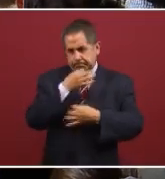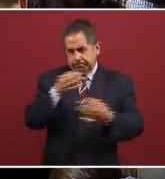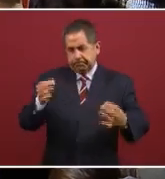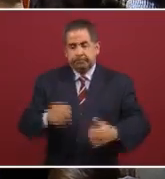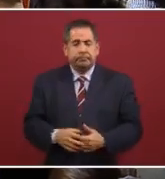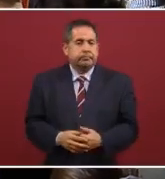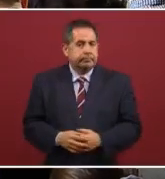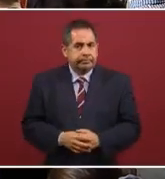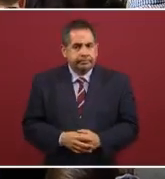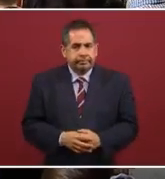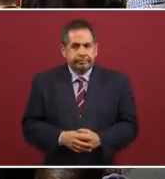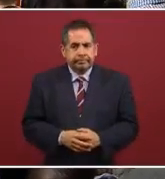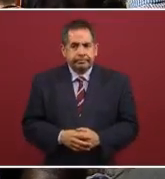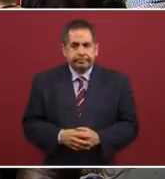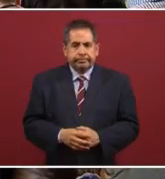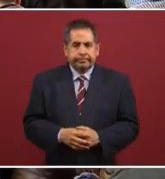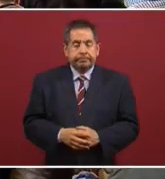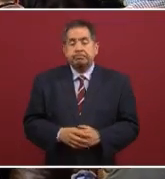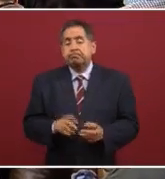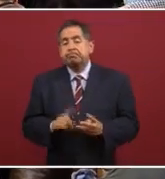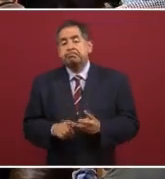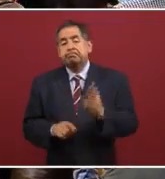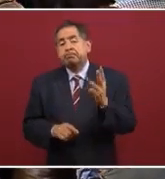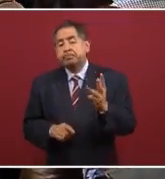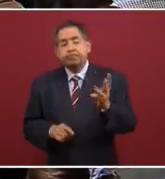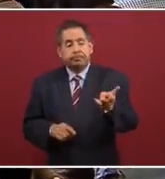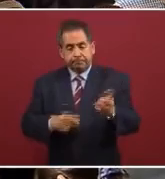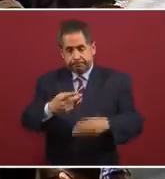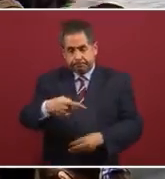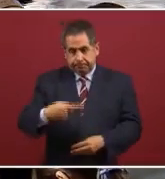2, 3.